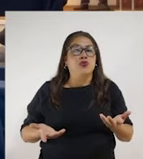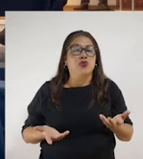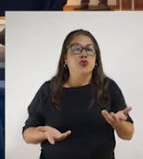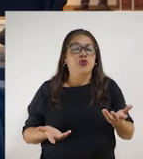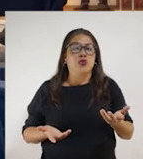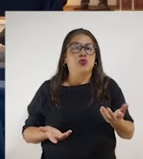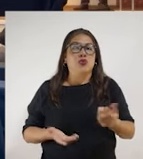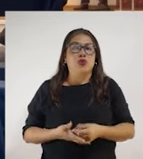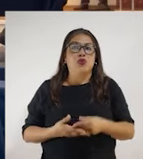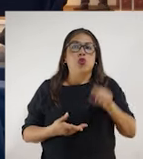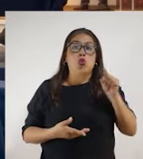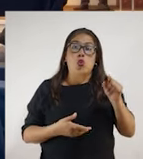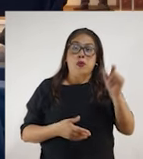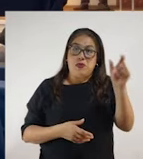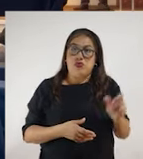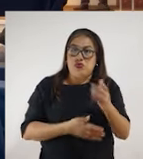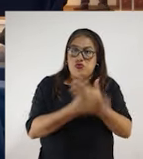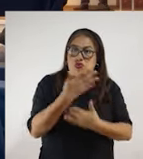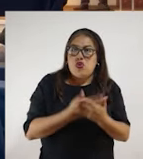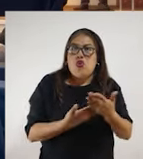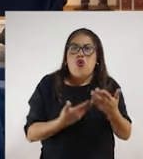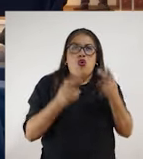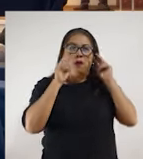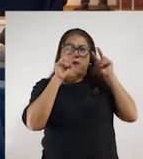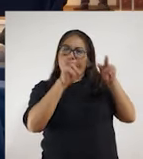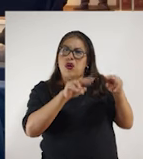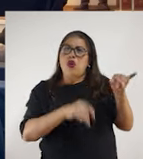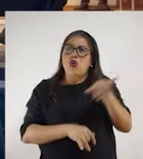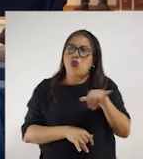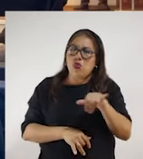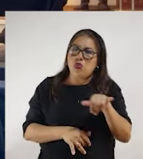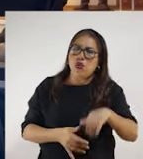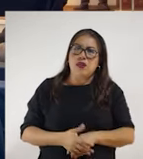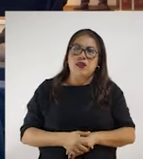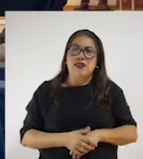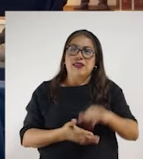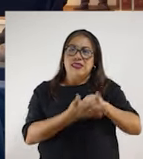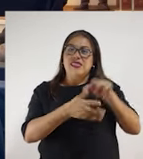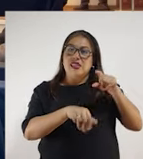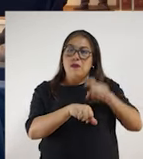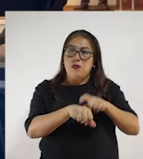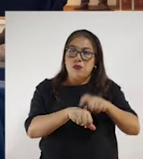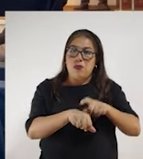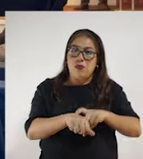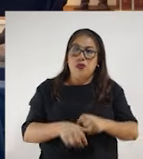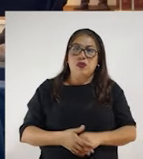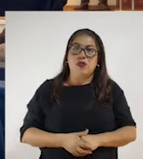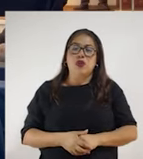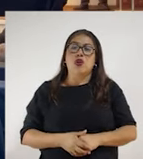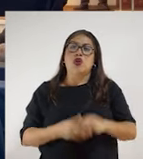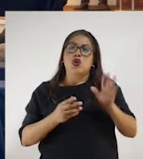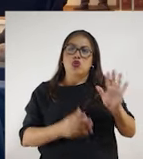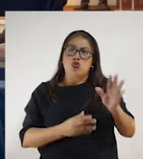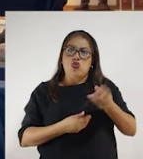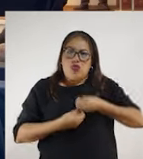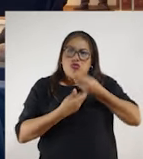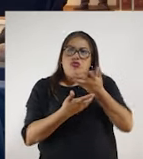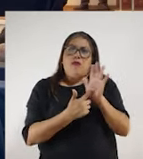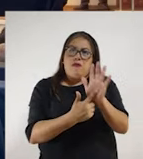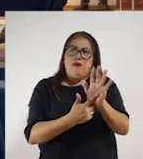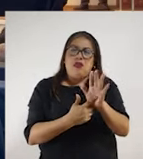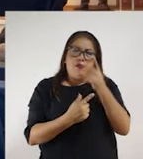realmente a las personas con discapacidad como personas, pero que en estos momentos, ¿no?, nos revela